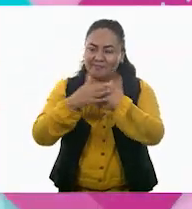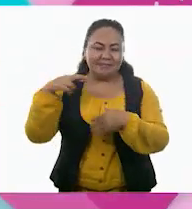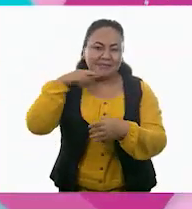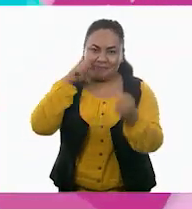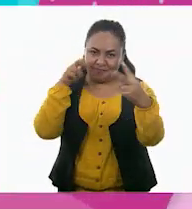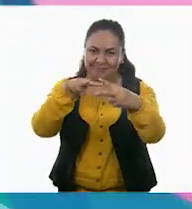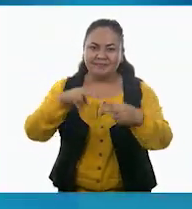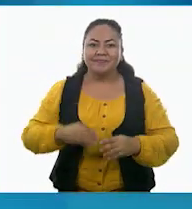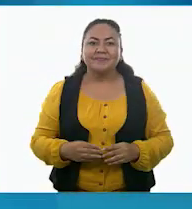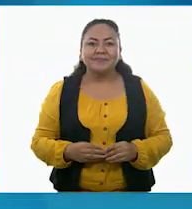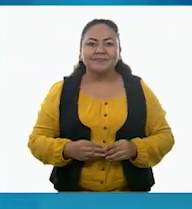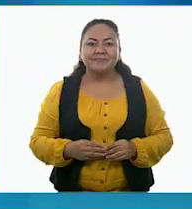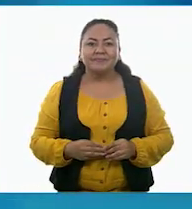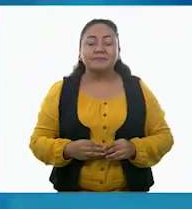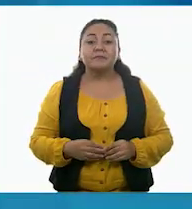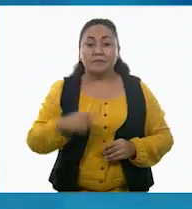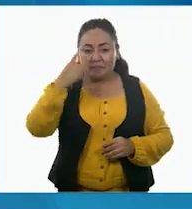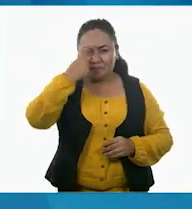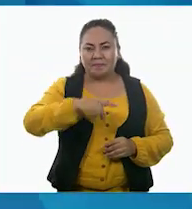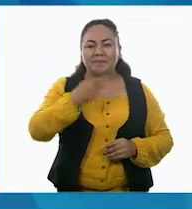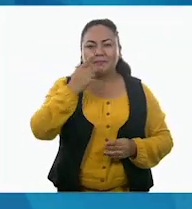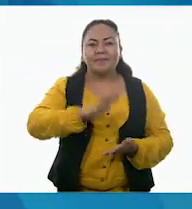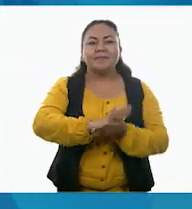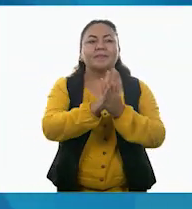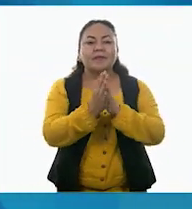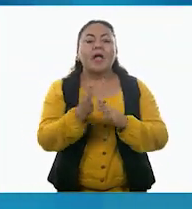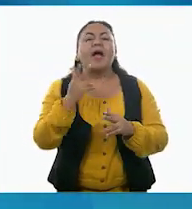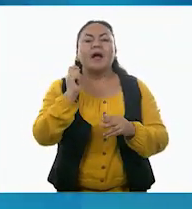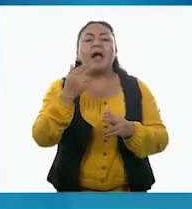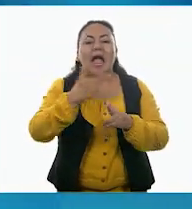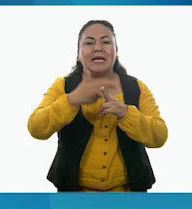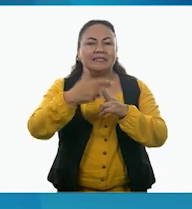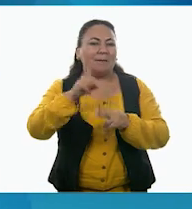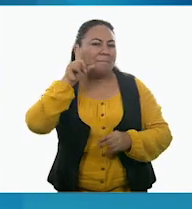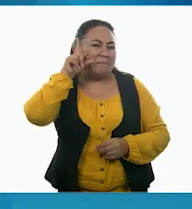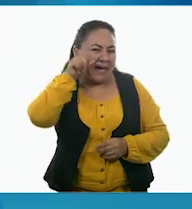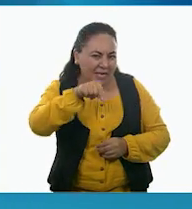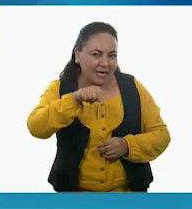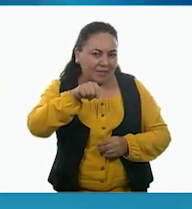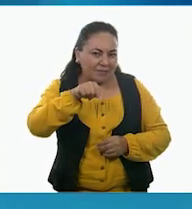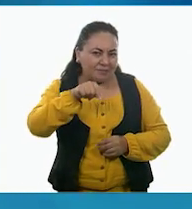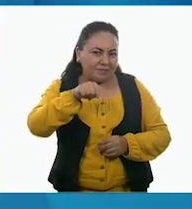aquí. Para decir hasta mañana sería